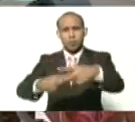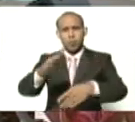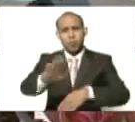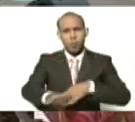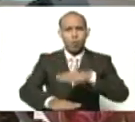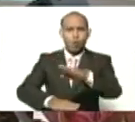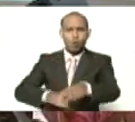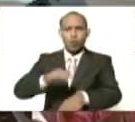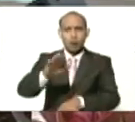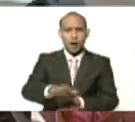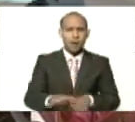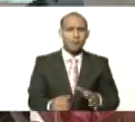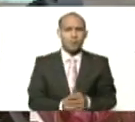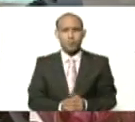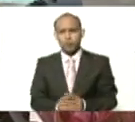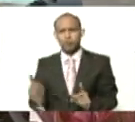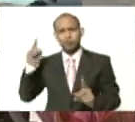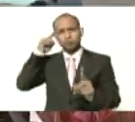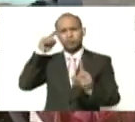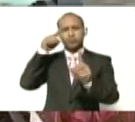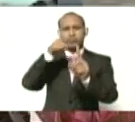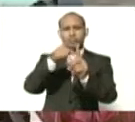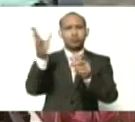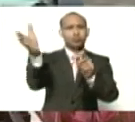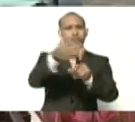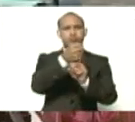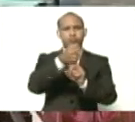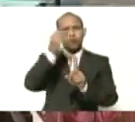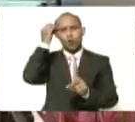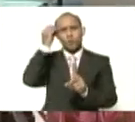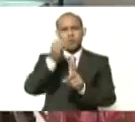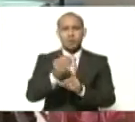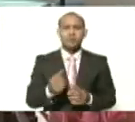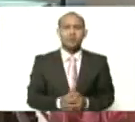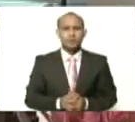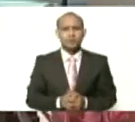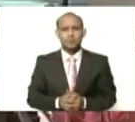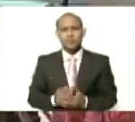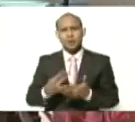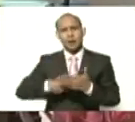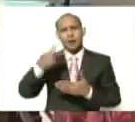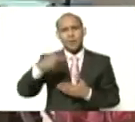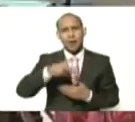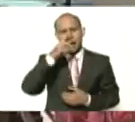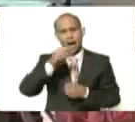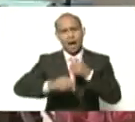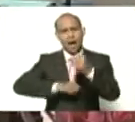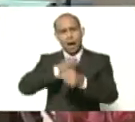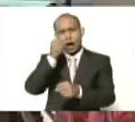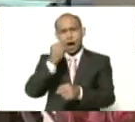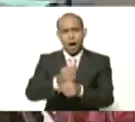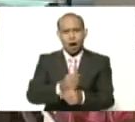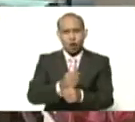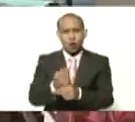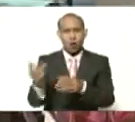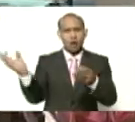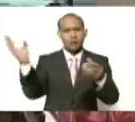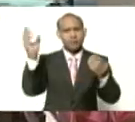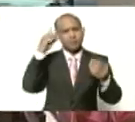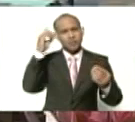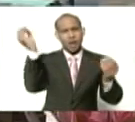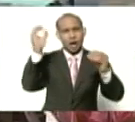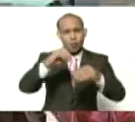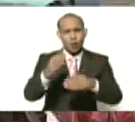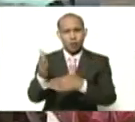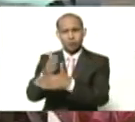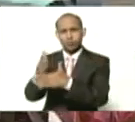al alcance de ese objetivo. El plan anual de cooperación que hemos aprobado para este